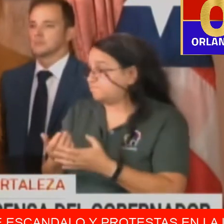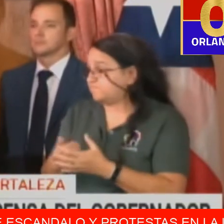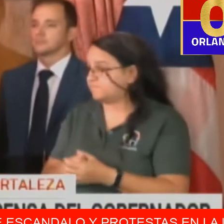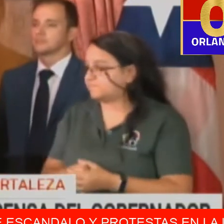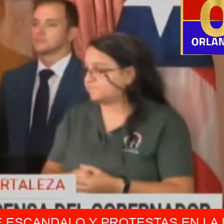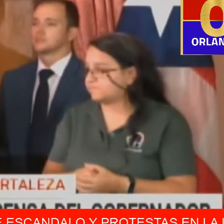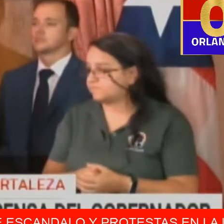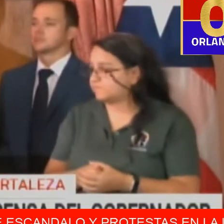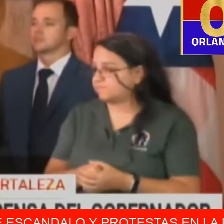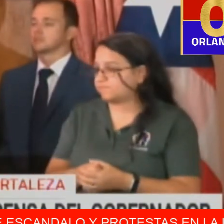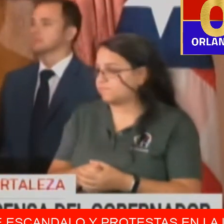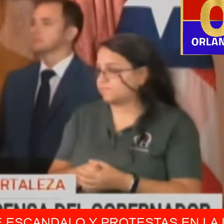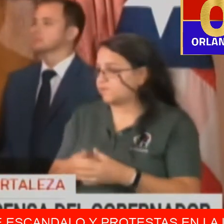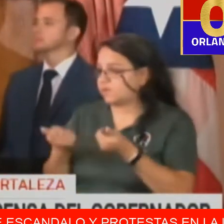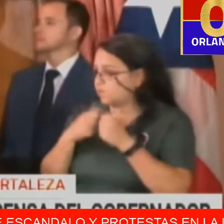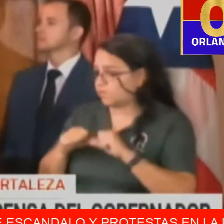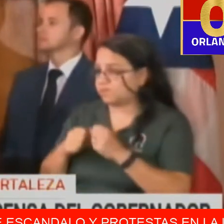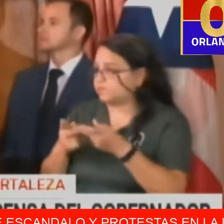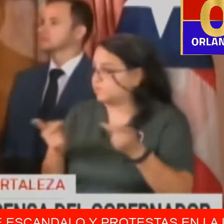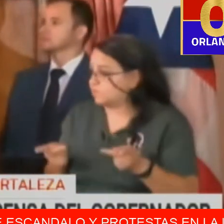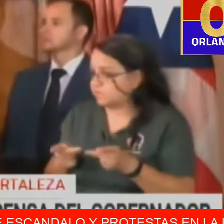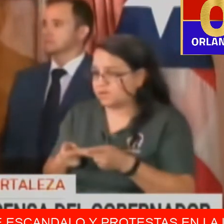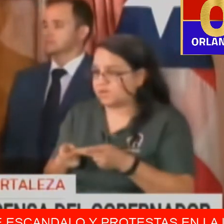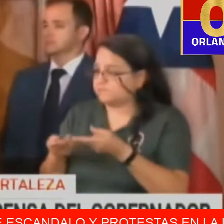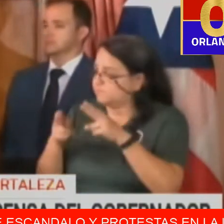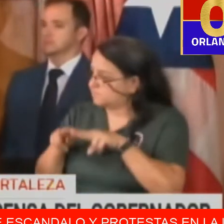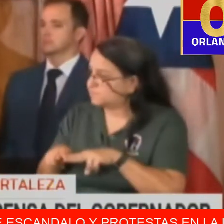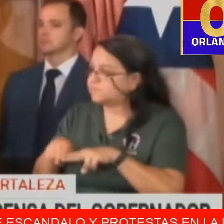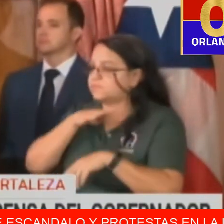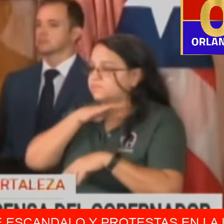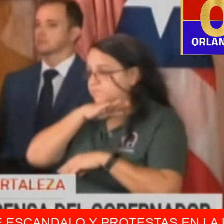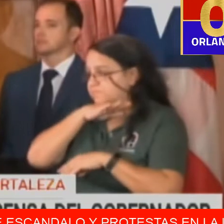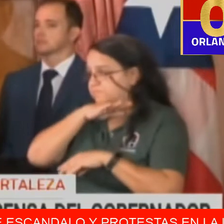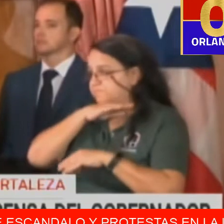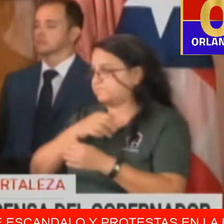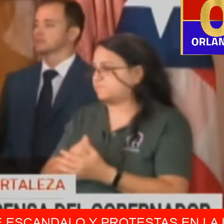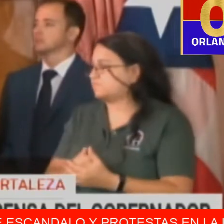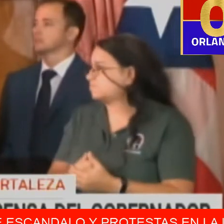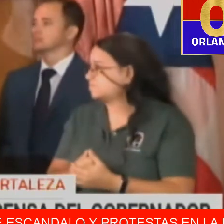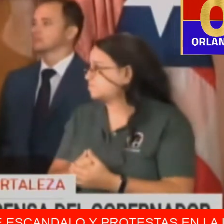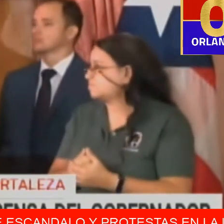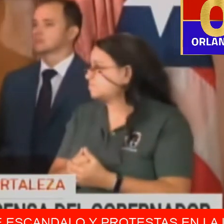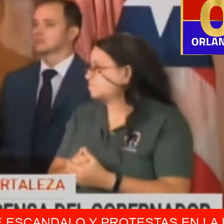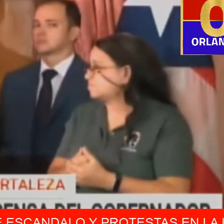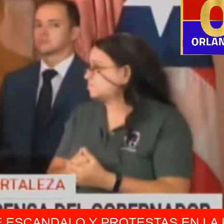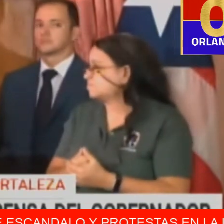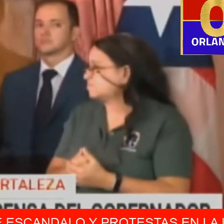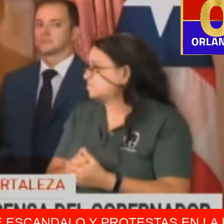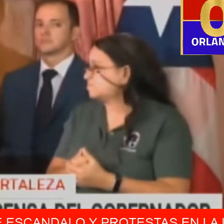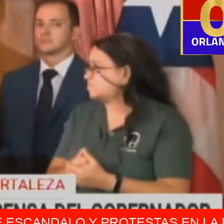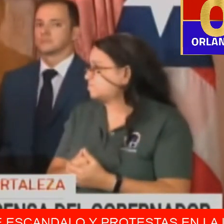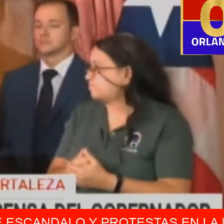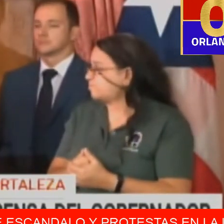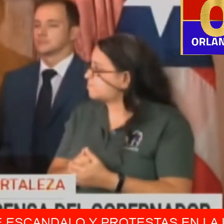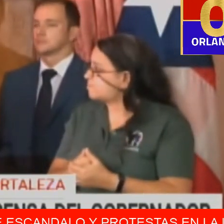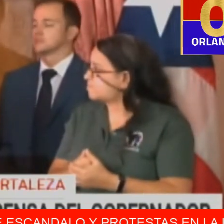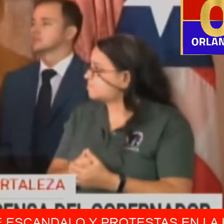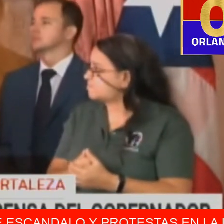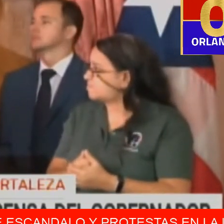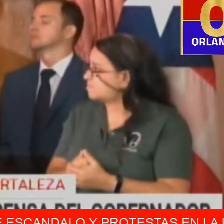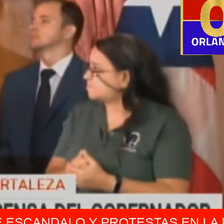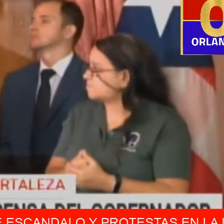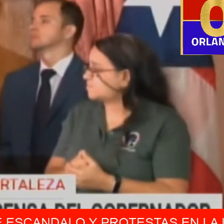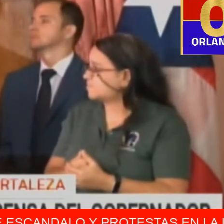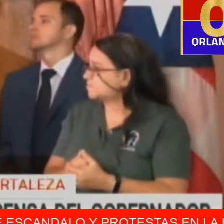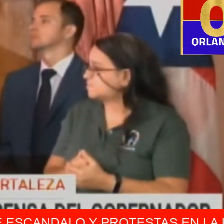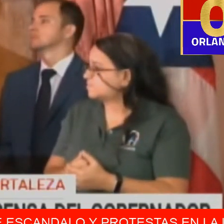De hecho, Carlos, Julia Keller está llegando en el día de hoy al aeropuerto. Hay varios videos donde la muestran a ella llegando al aeropuerto